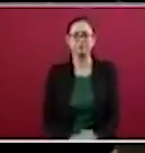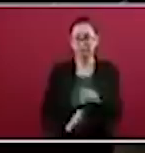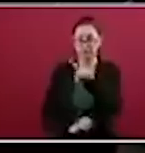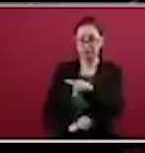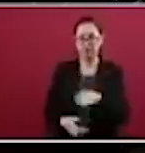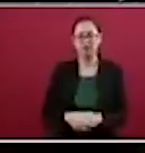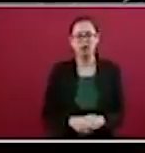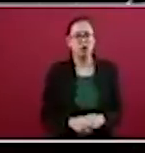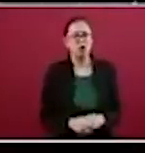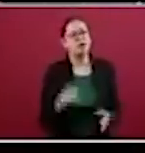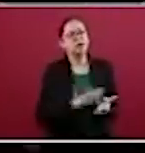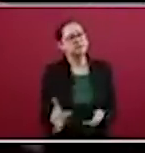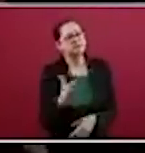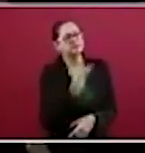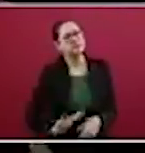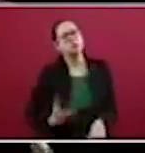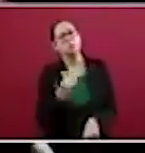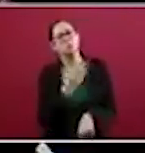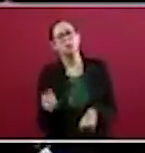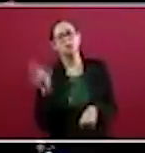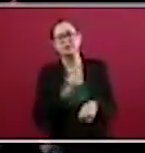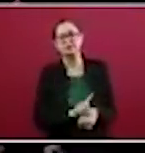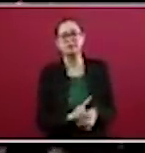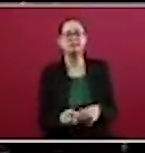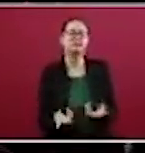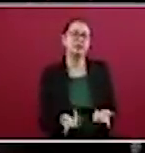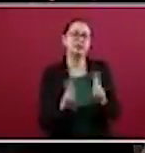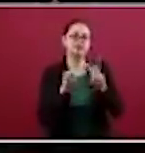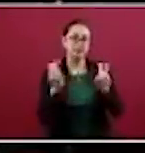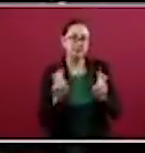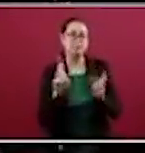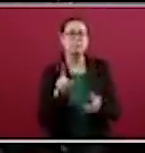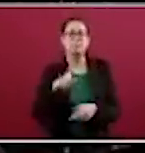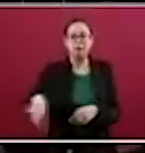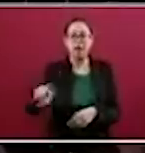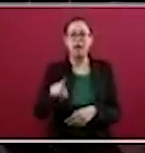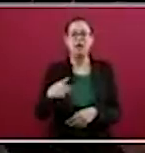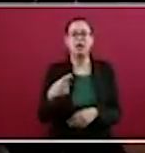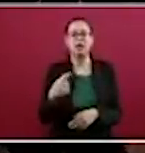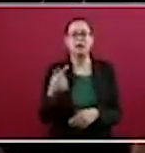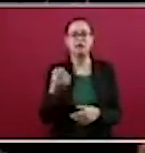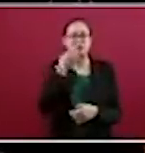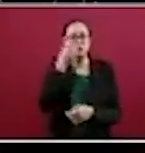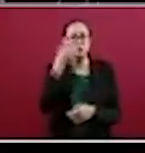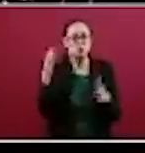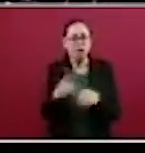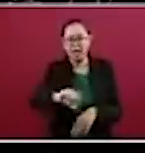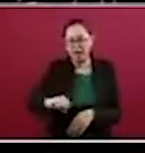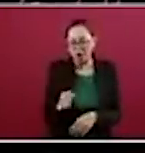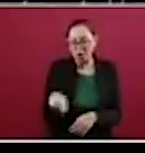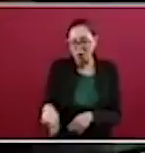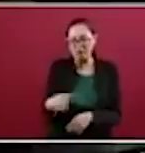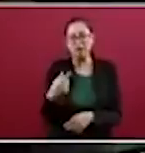Gracias, presidente. Buenos días. Le quiero preguntar por el tema de las estancias infantiles, porque siguen las protestas de algunas de las